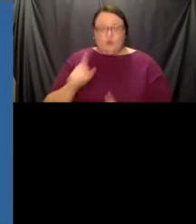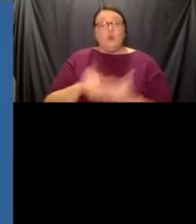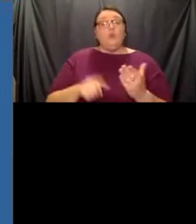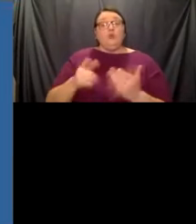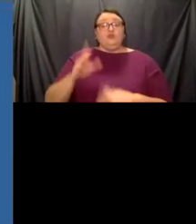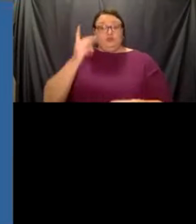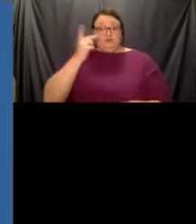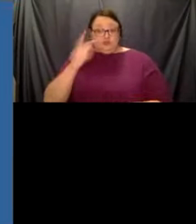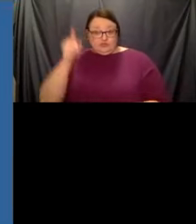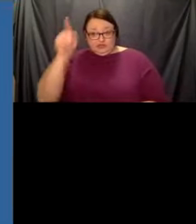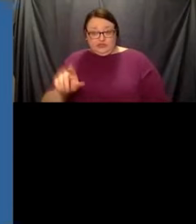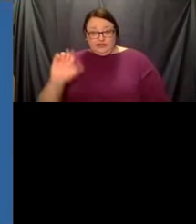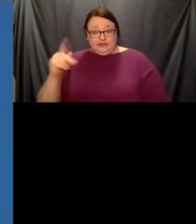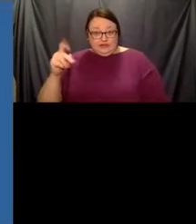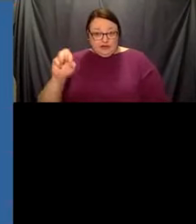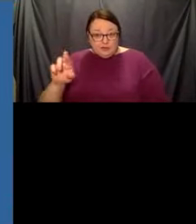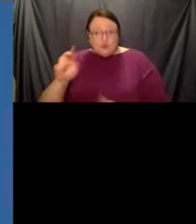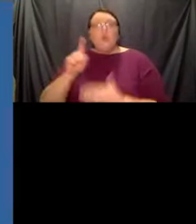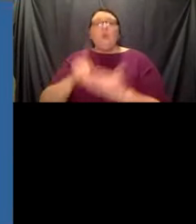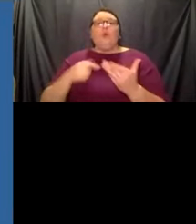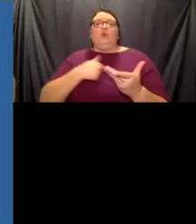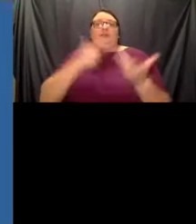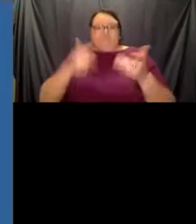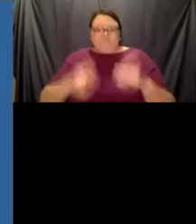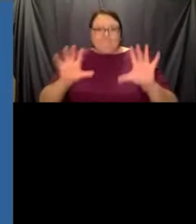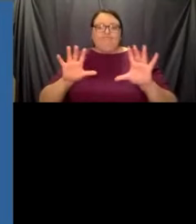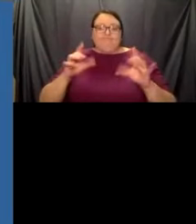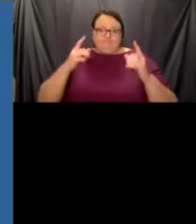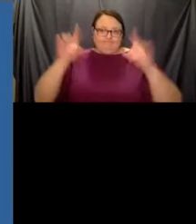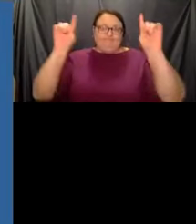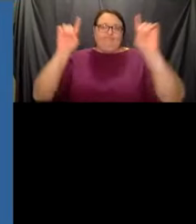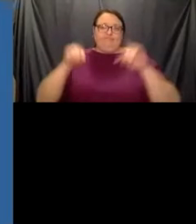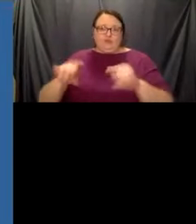que presentamos fondos en el año pasado.